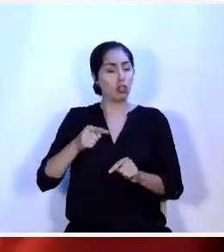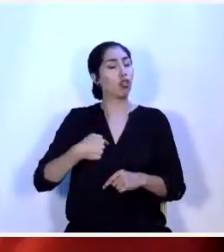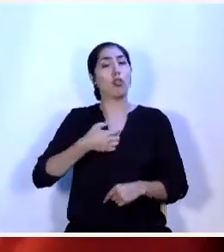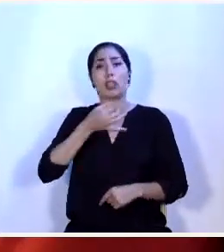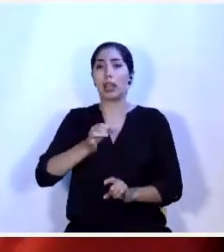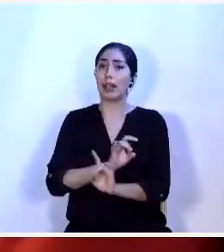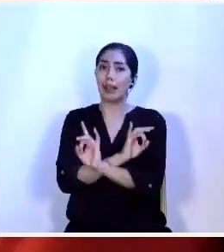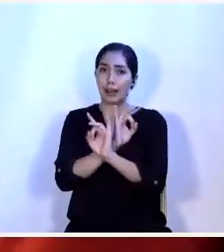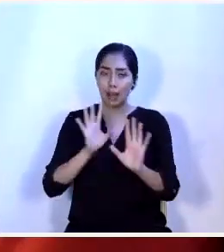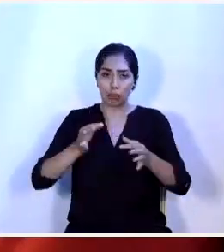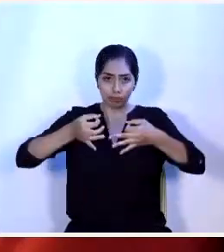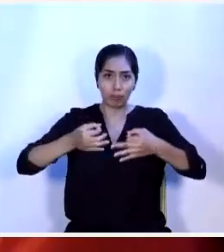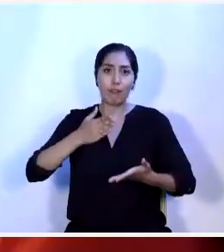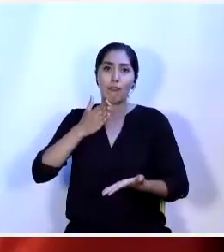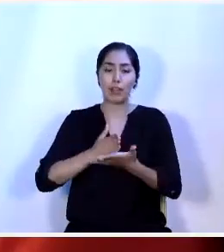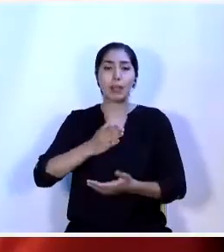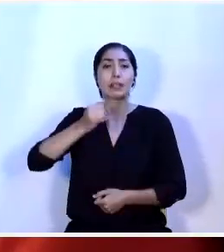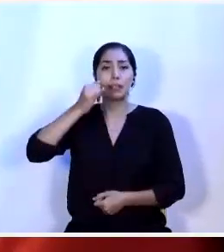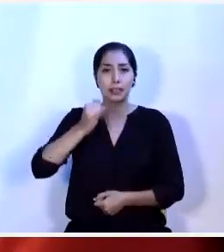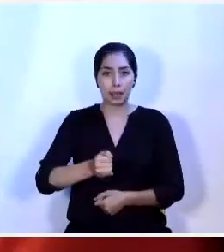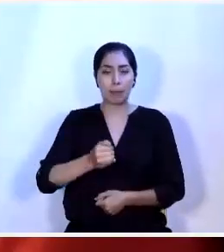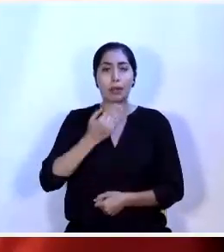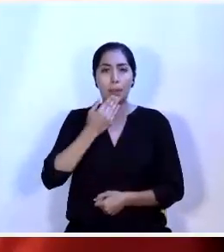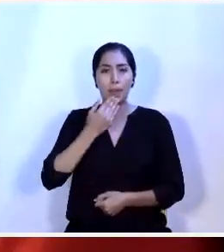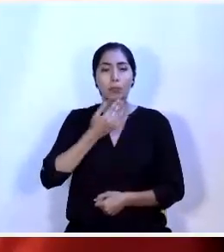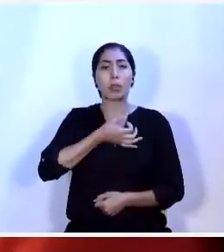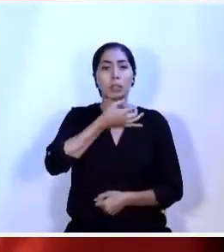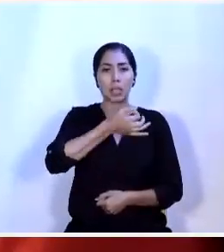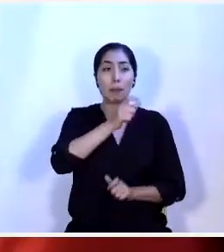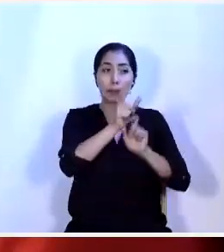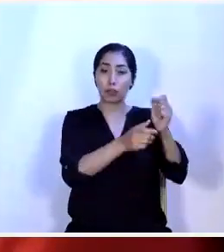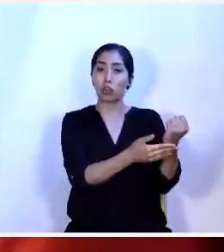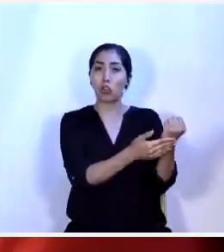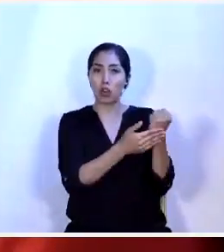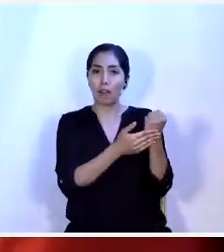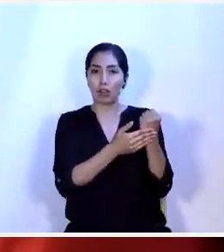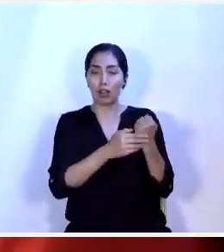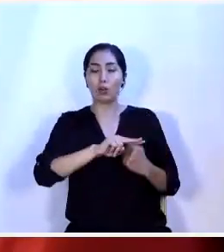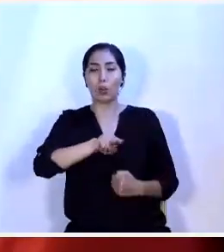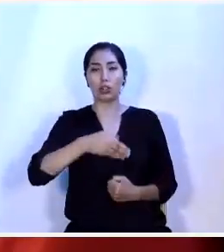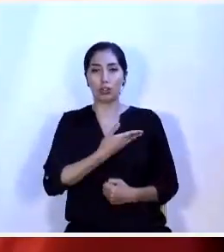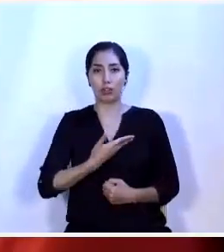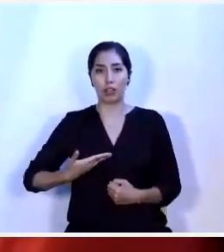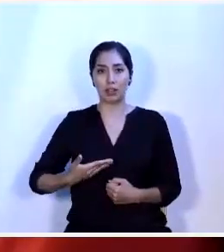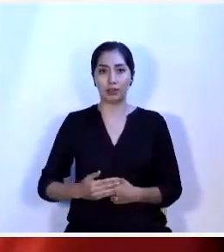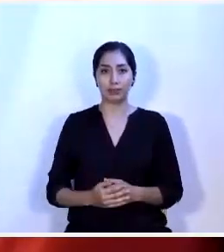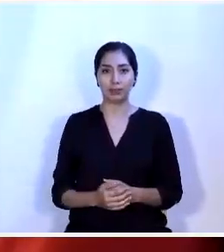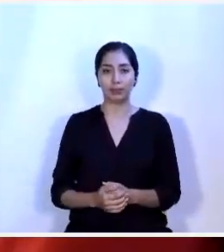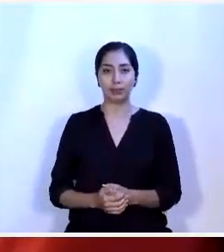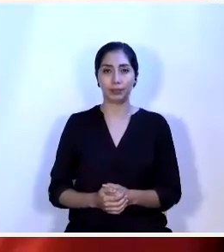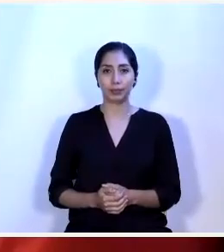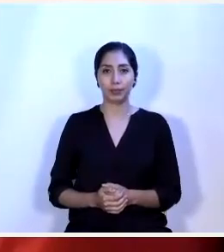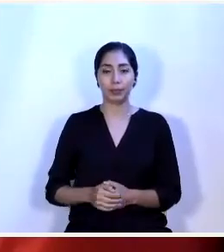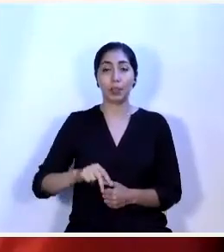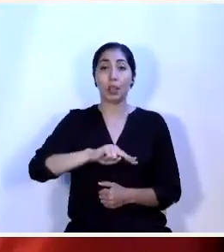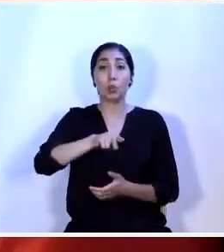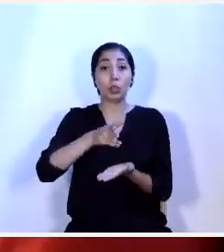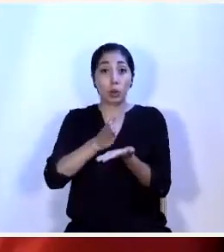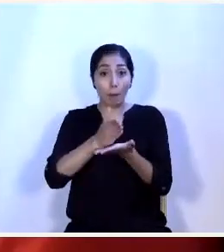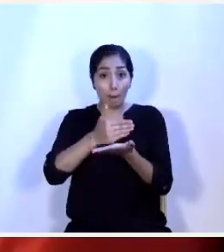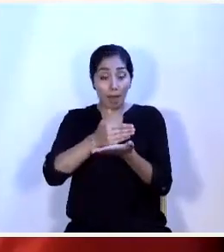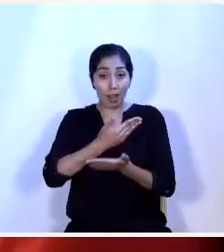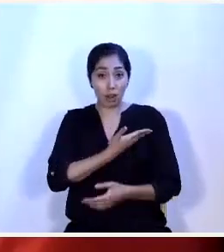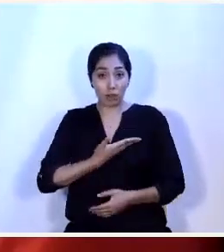muy categórico siempre, y es un mensaje también para todos quienes van a colaborar con nuestro gobierno. Nuestro plan de gobierno